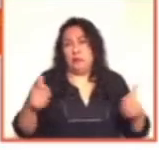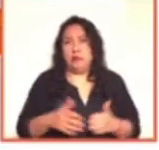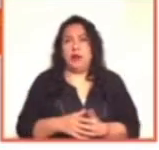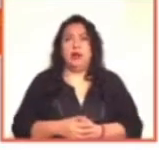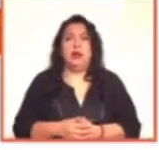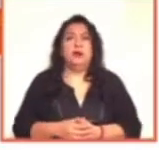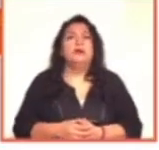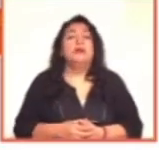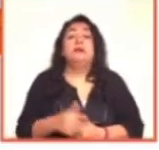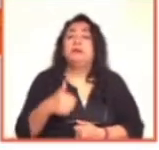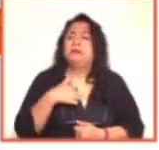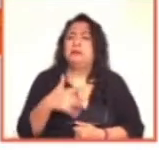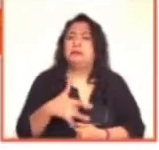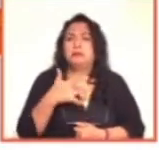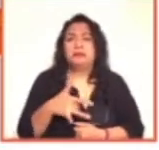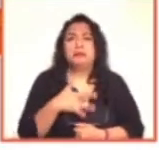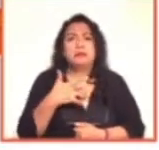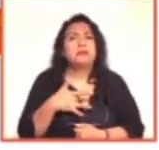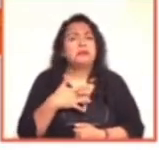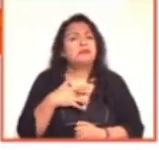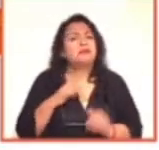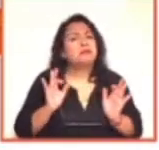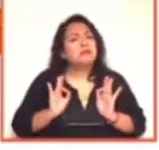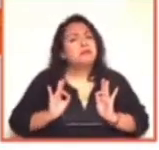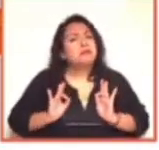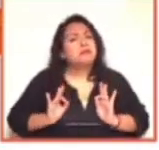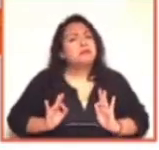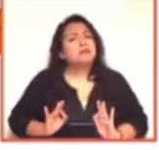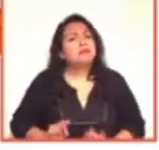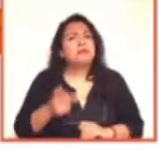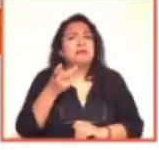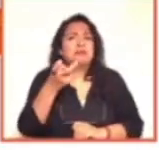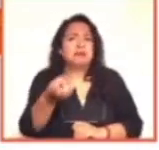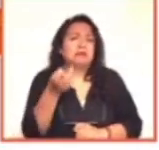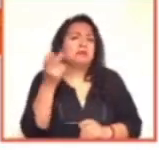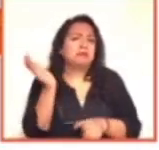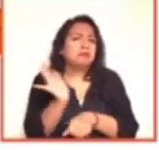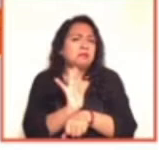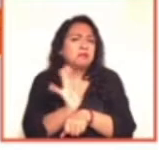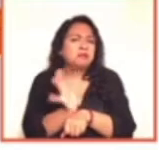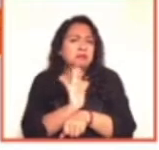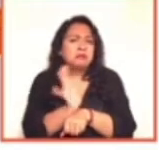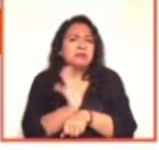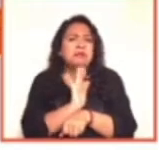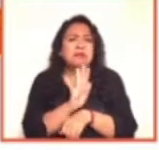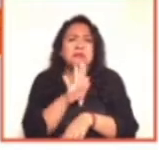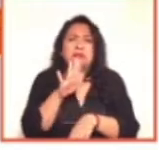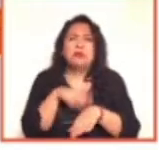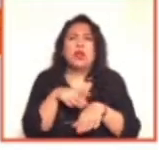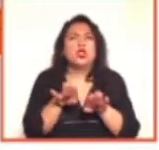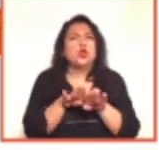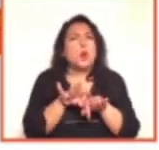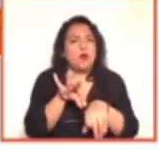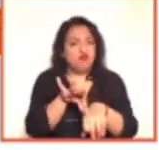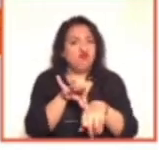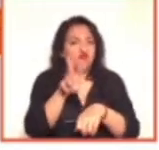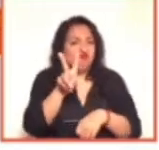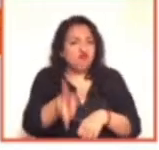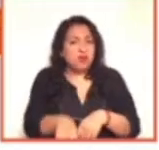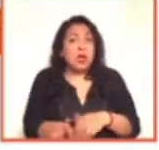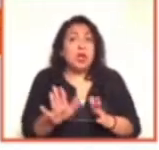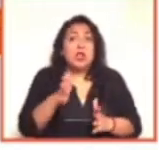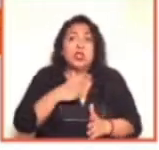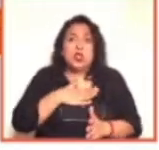Me siento muy cómodo en este tipo de ficciones que son más realistas. Yo pues estoy